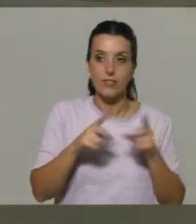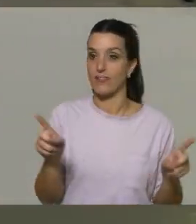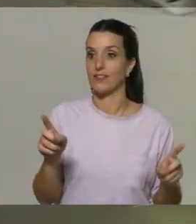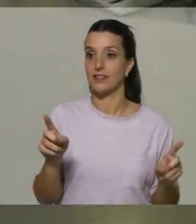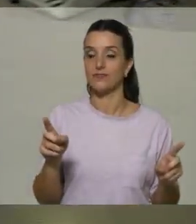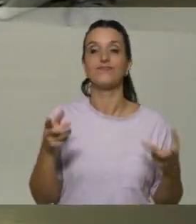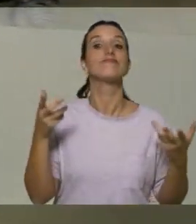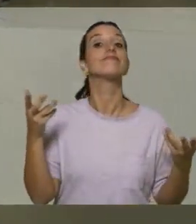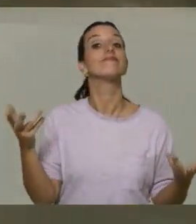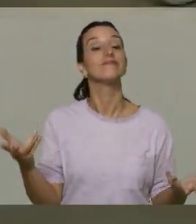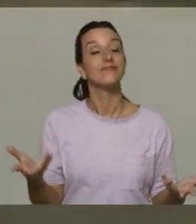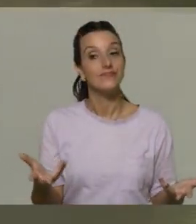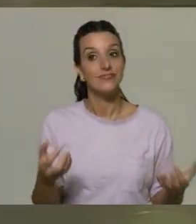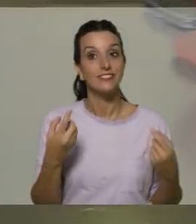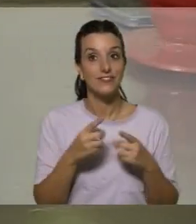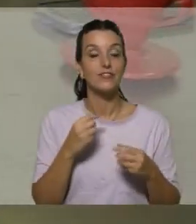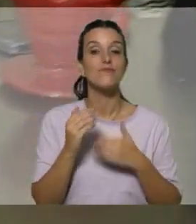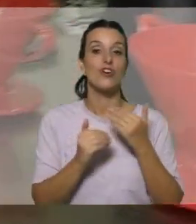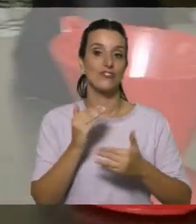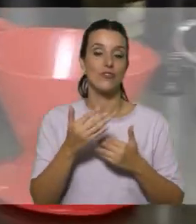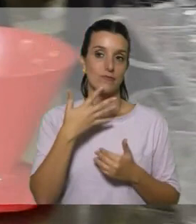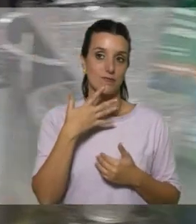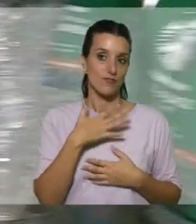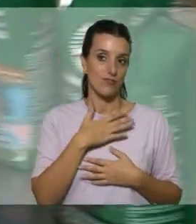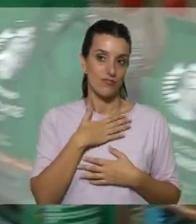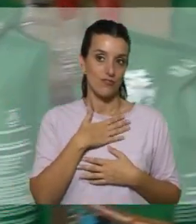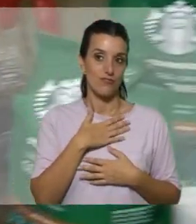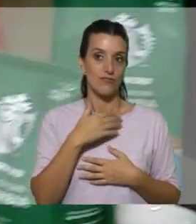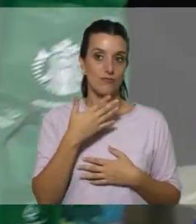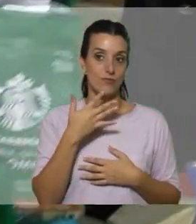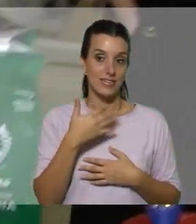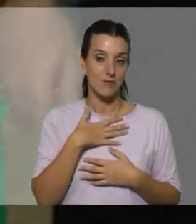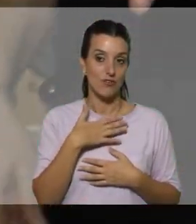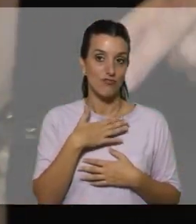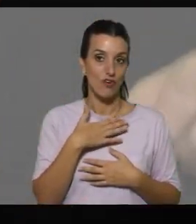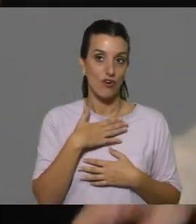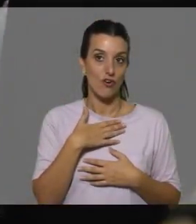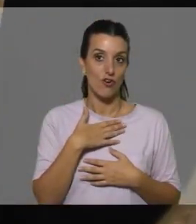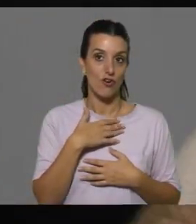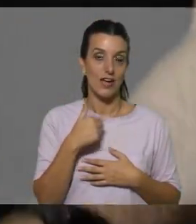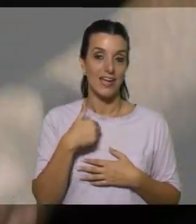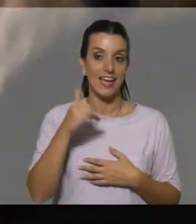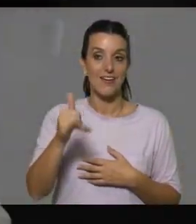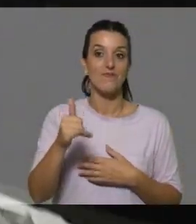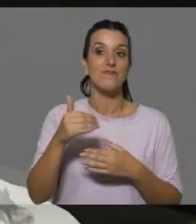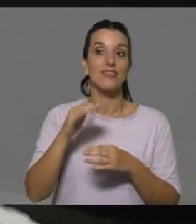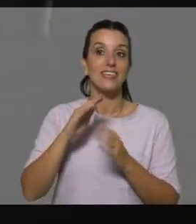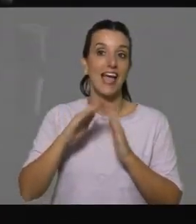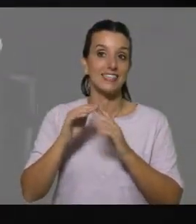diferente. Ahí está, claro, porque son diferentes procesos. Yo, por ejemplo, mirá lo que te voy a mostrar. Yo, yo tengo esta en mi